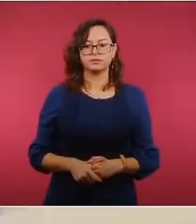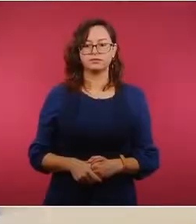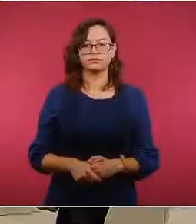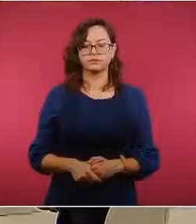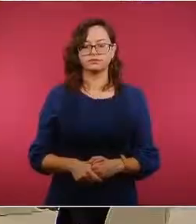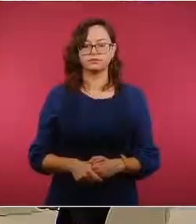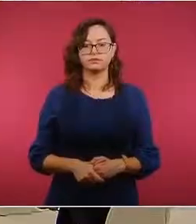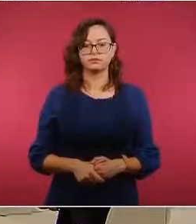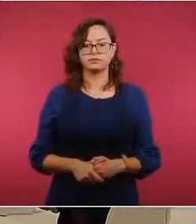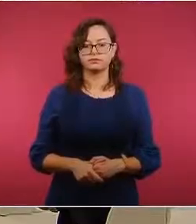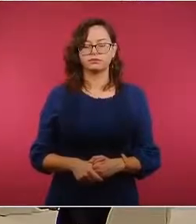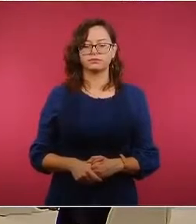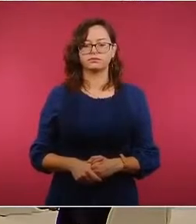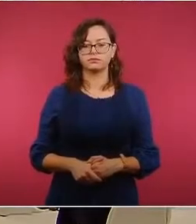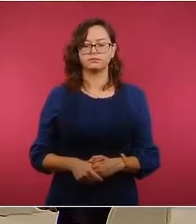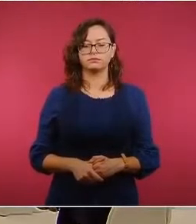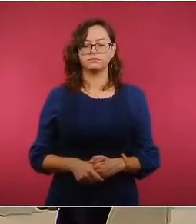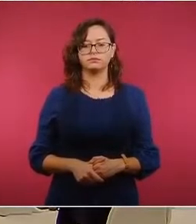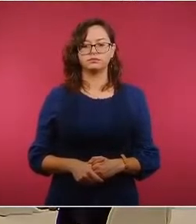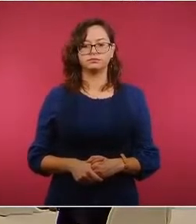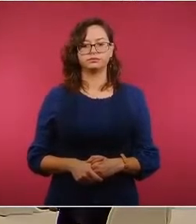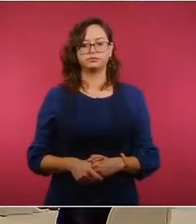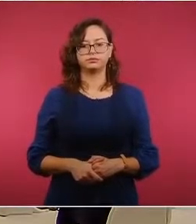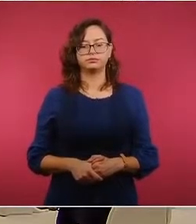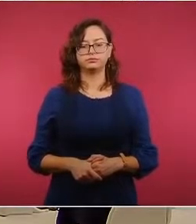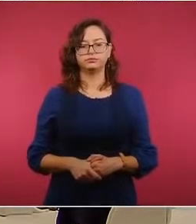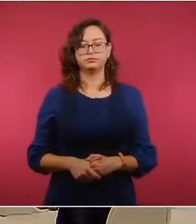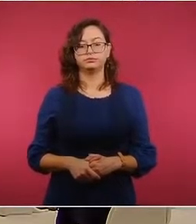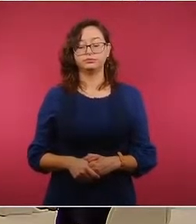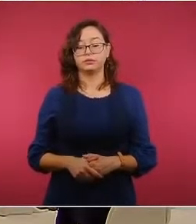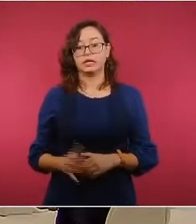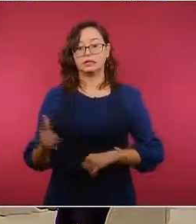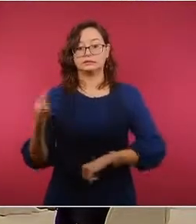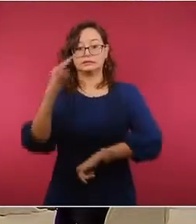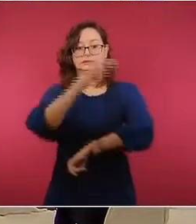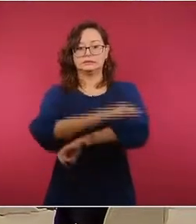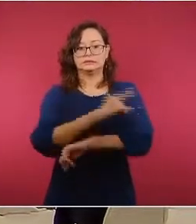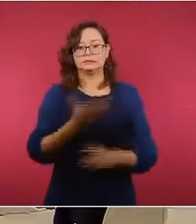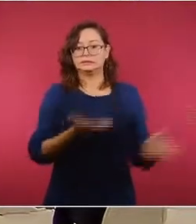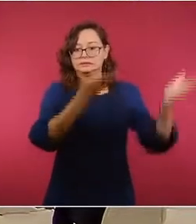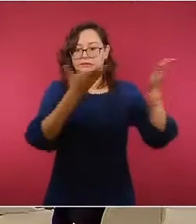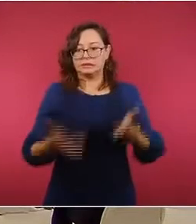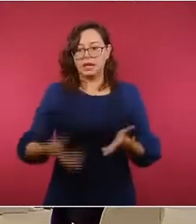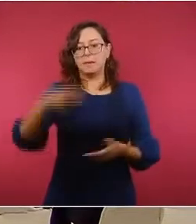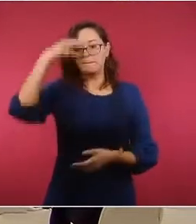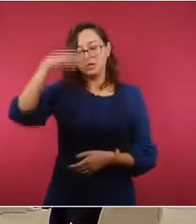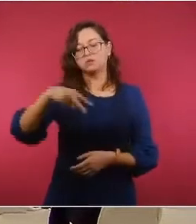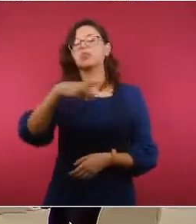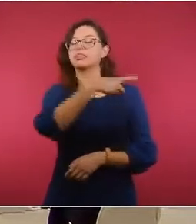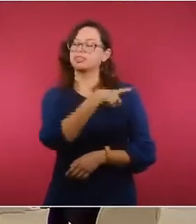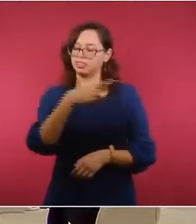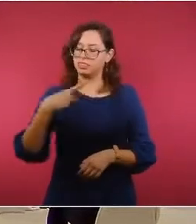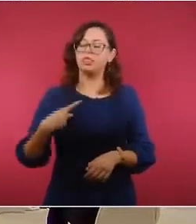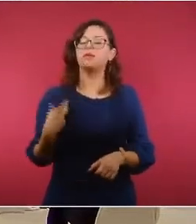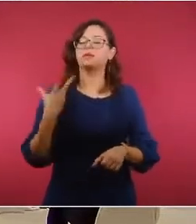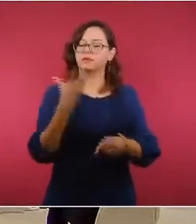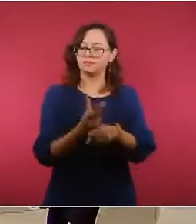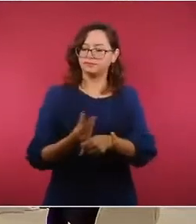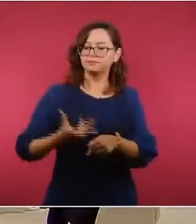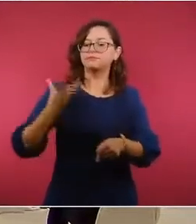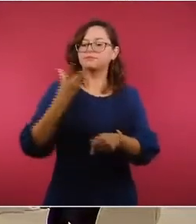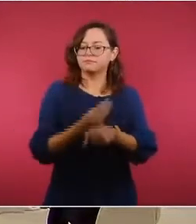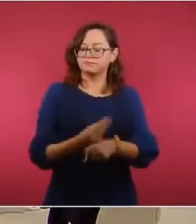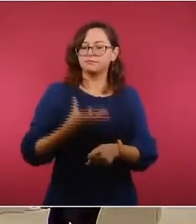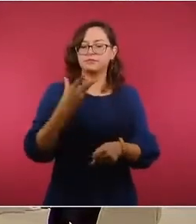Bien, aquí, estando aquí ahorita el avión, se le va a tener que hacer mantenimiento principalmente en lo que